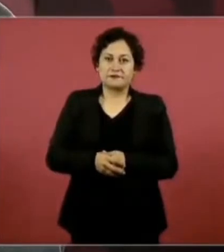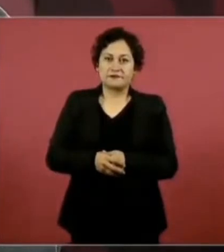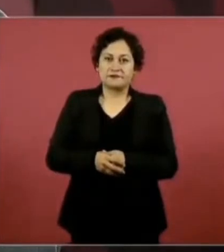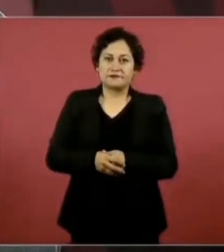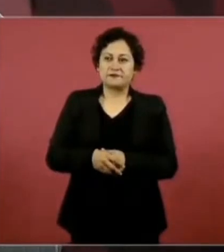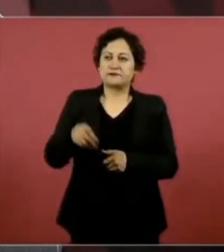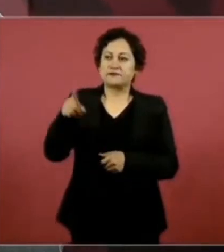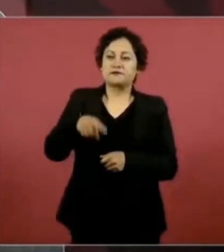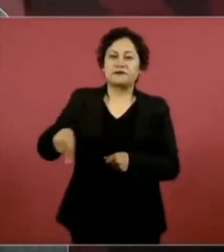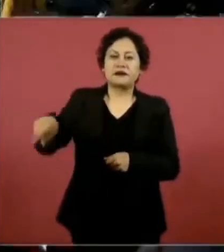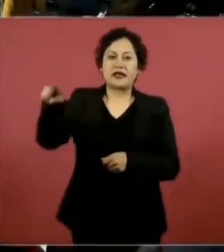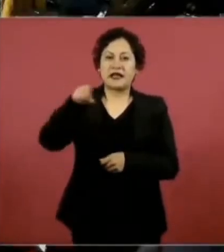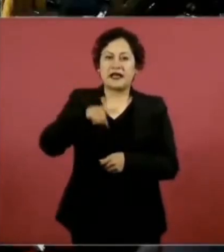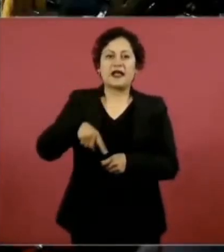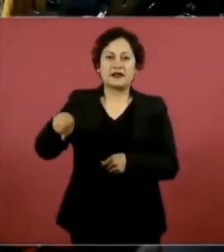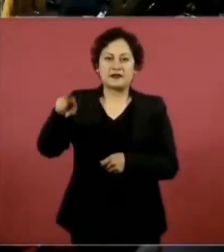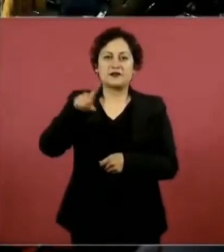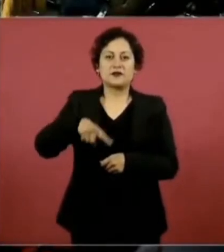siguen, ¿no?,